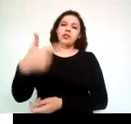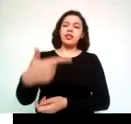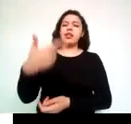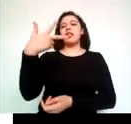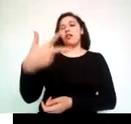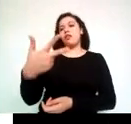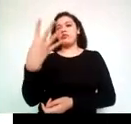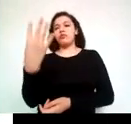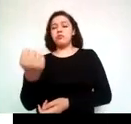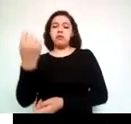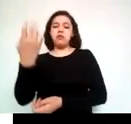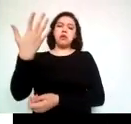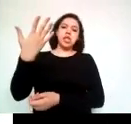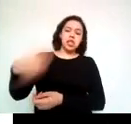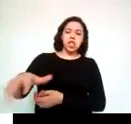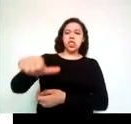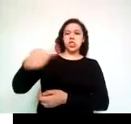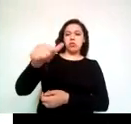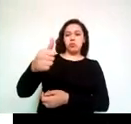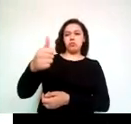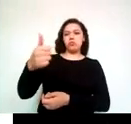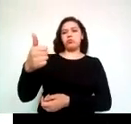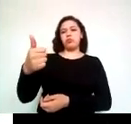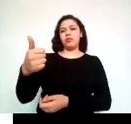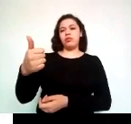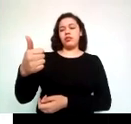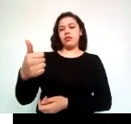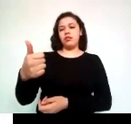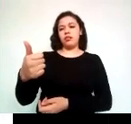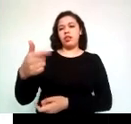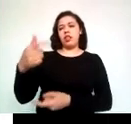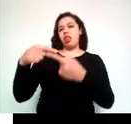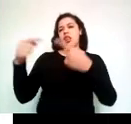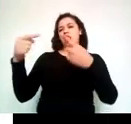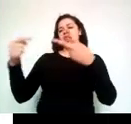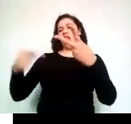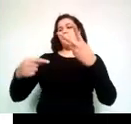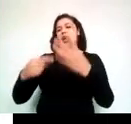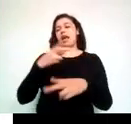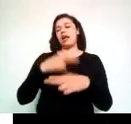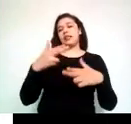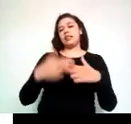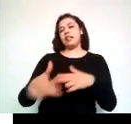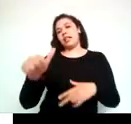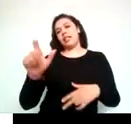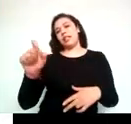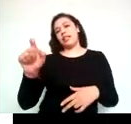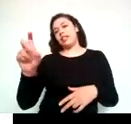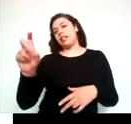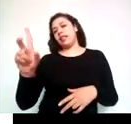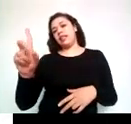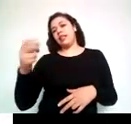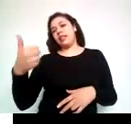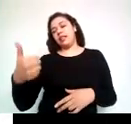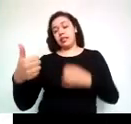9, 10, 11, etcétera, etcétera, hasta la 36. Para obtener esa